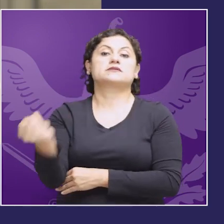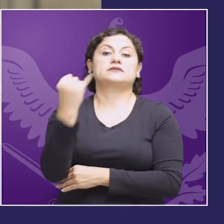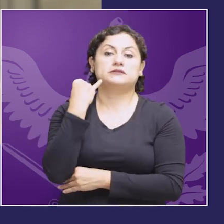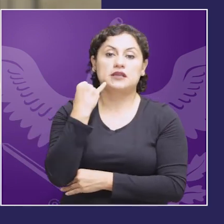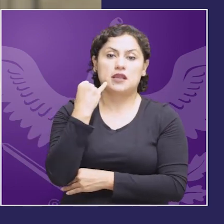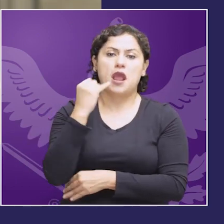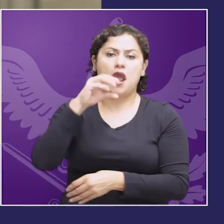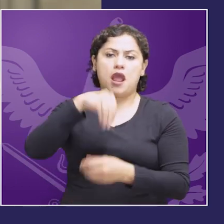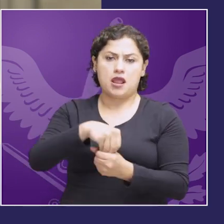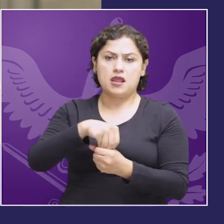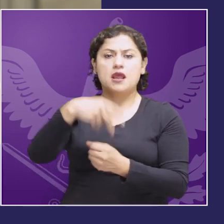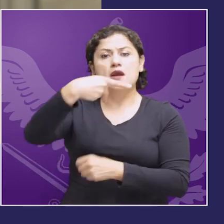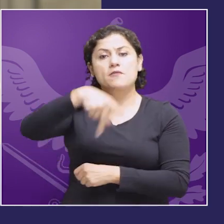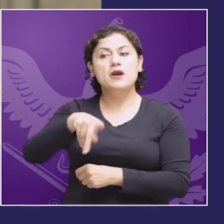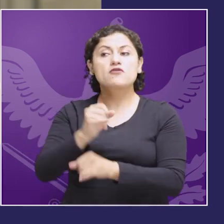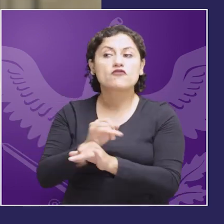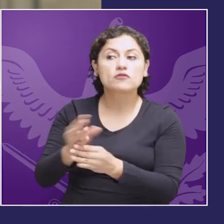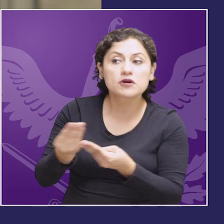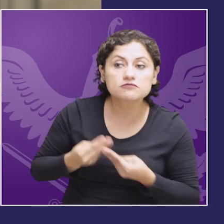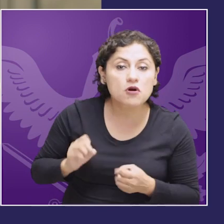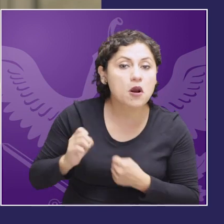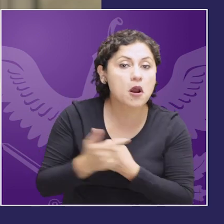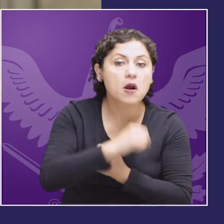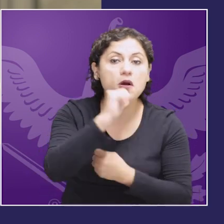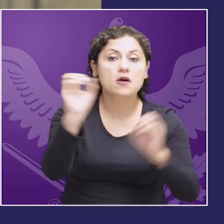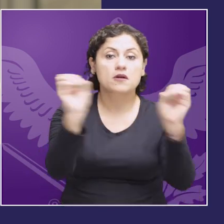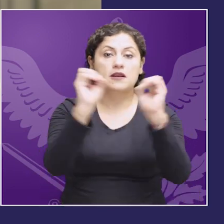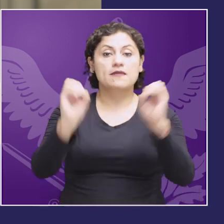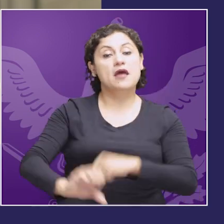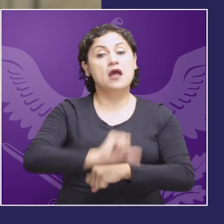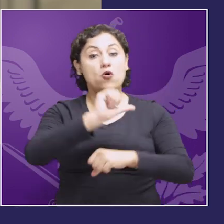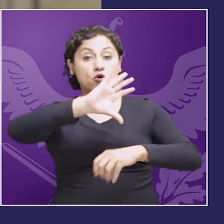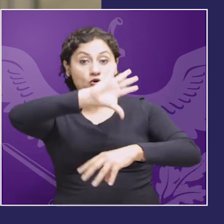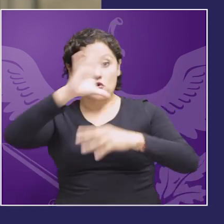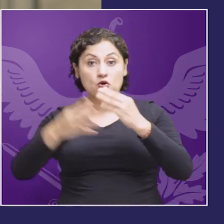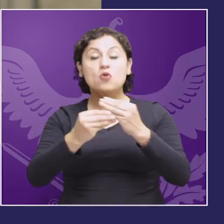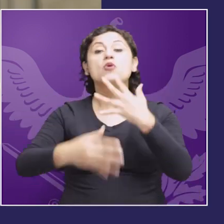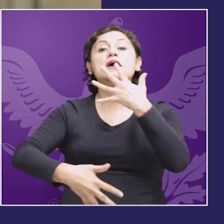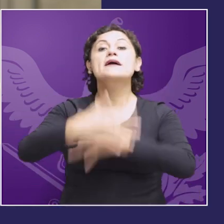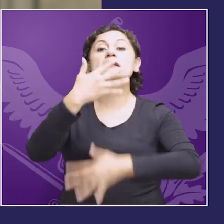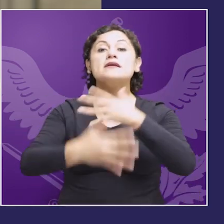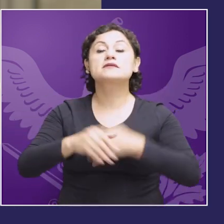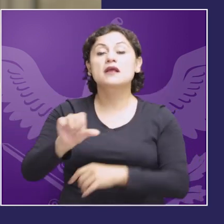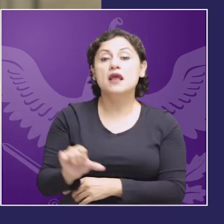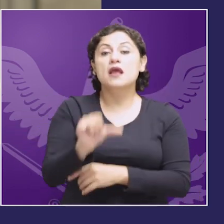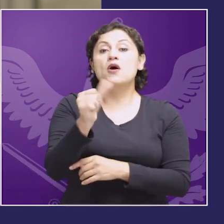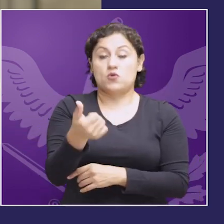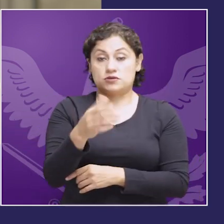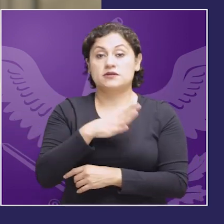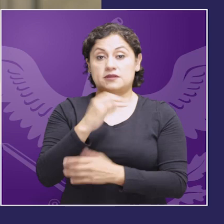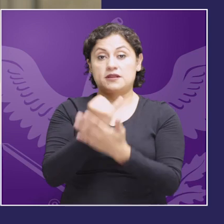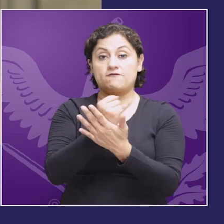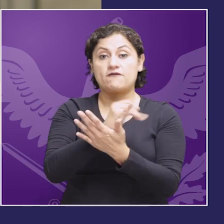que lo tenían, digamos, incorporado, pero no aportaron información específica. Y de los 15 que legislaron